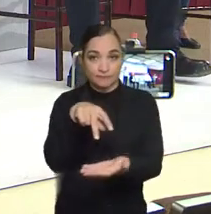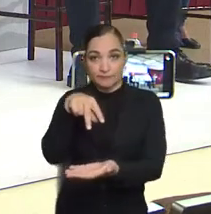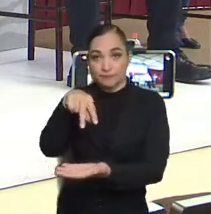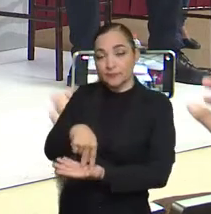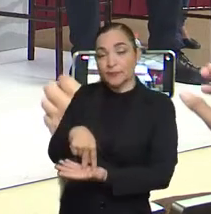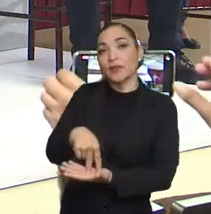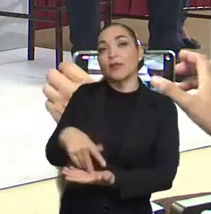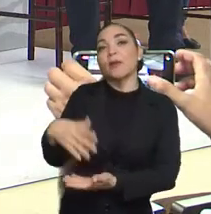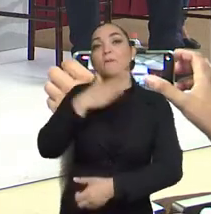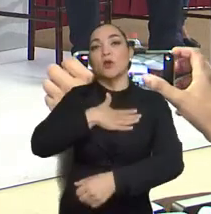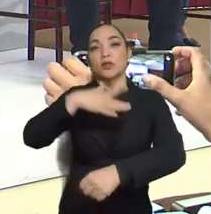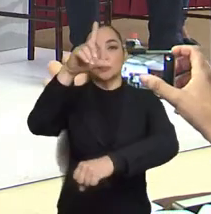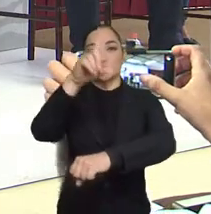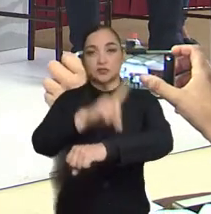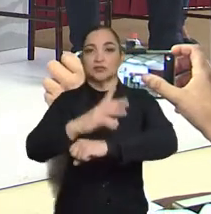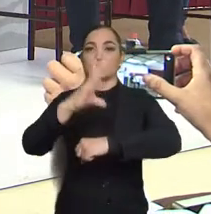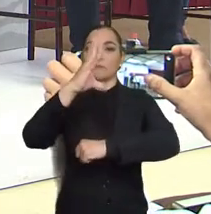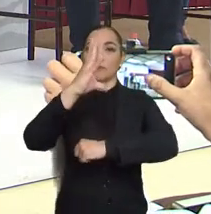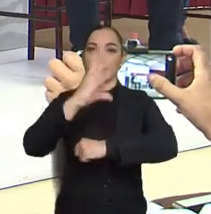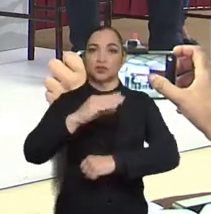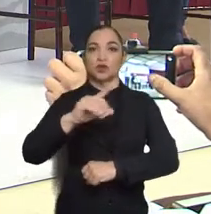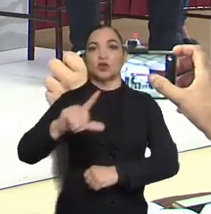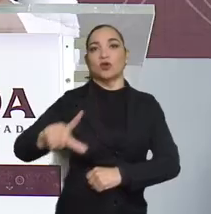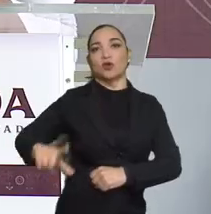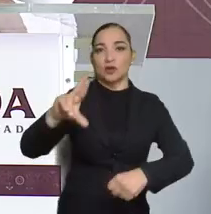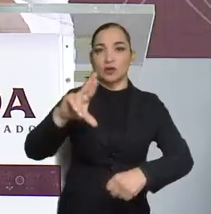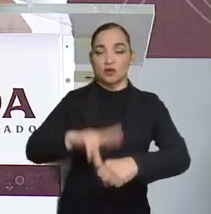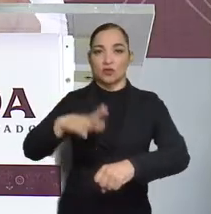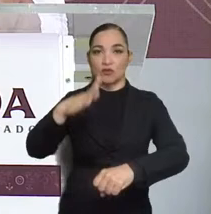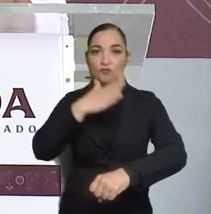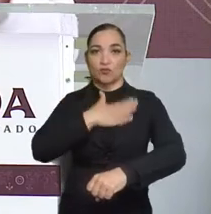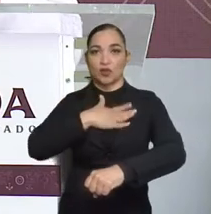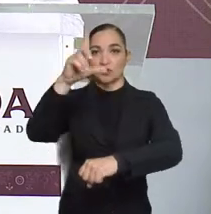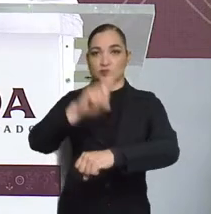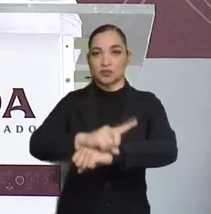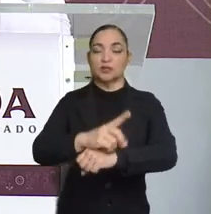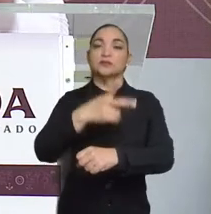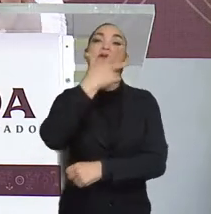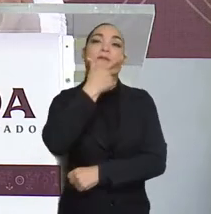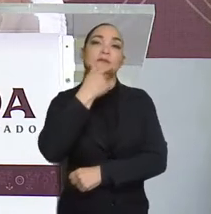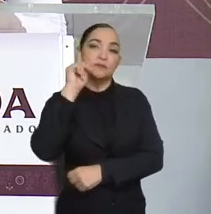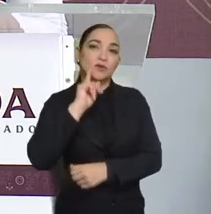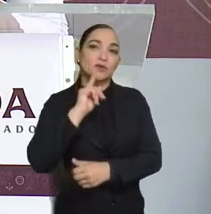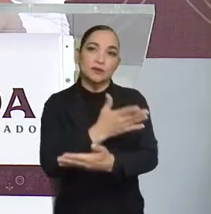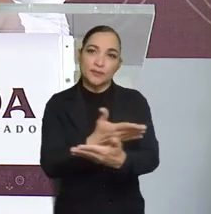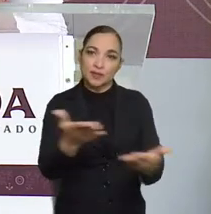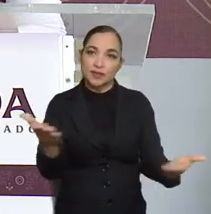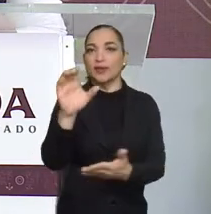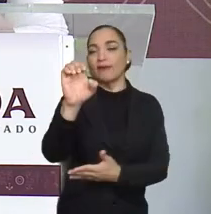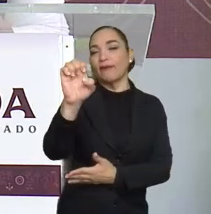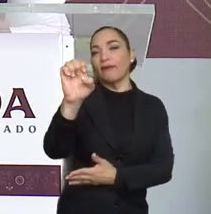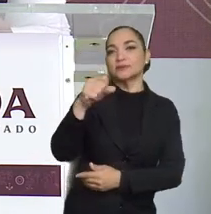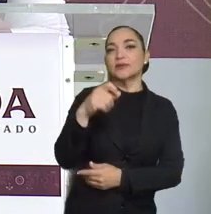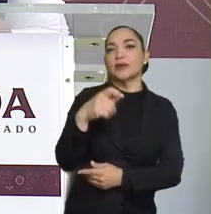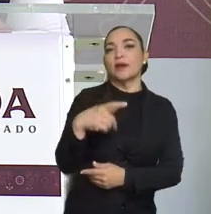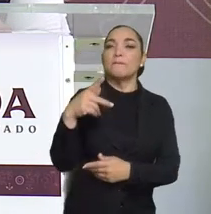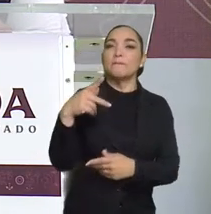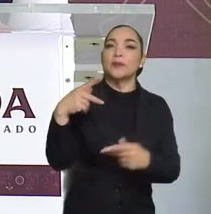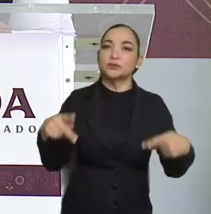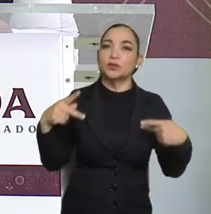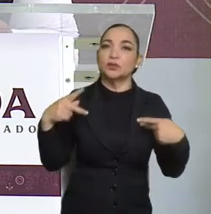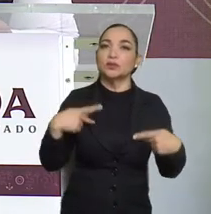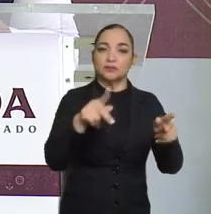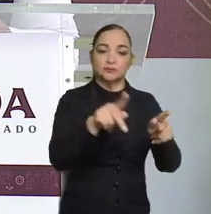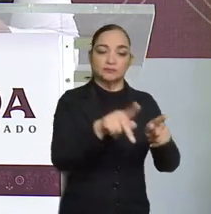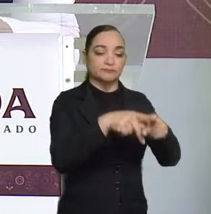Muy buenos días, con su permiso, señor gobernador. Muy buenos días a todas y a todos y a todes de los medios de comunicación. Bueno, como